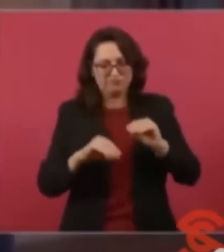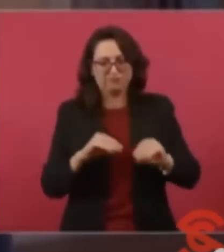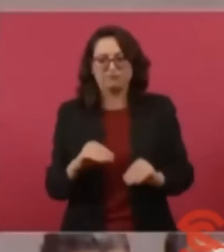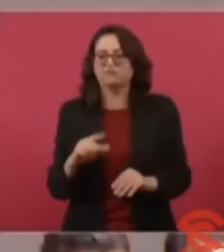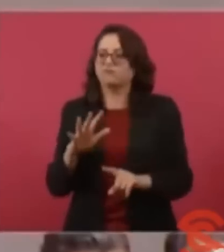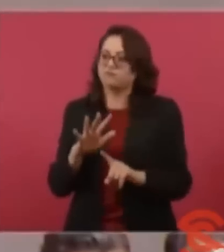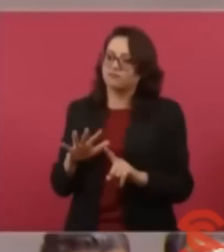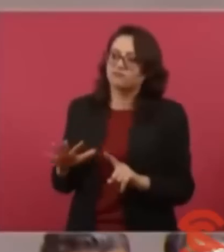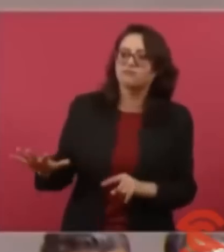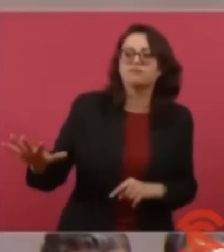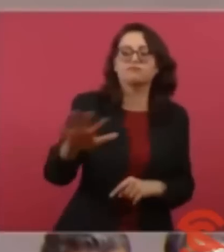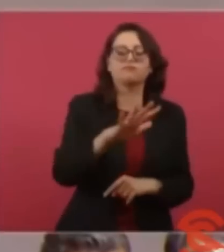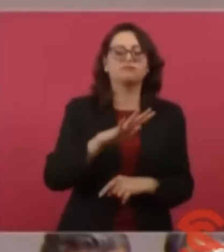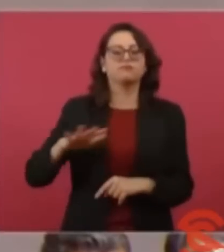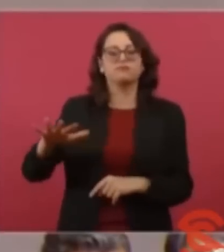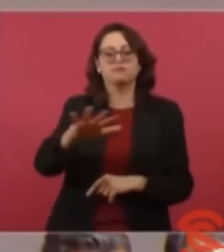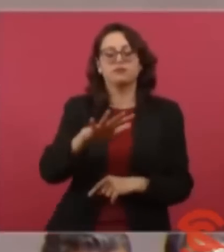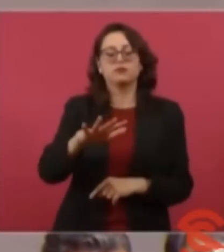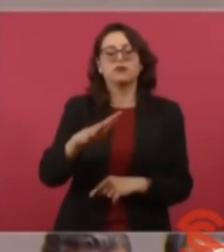justicia al pueblo yaqui,